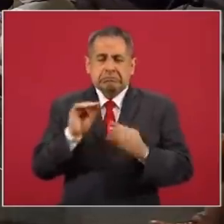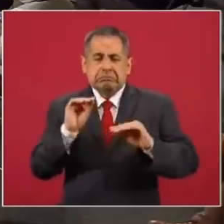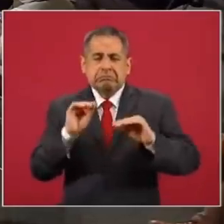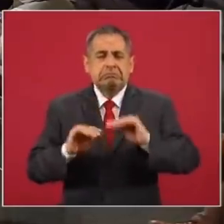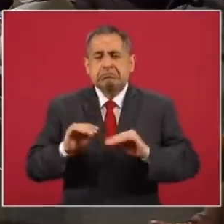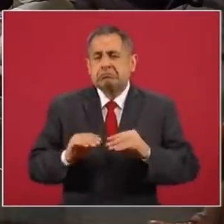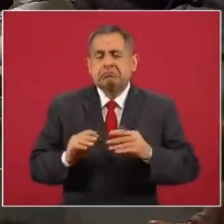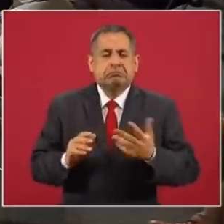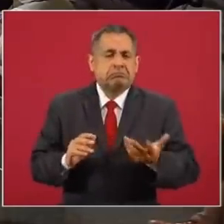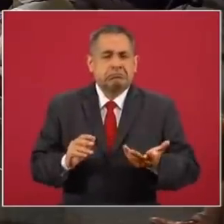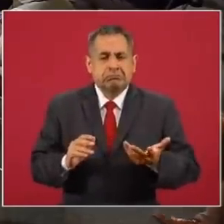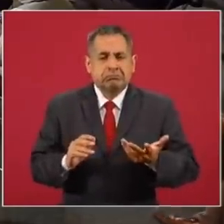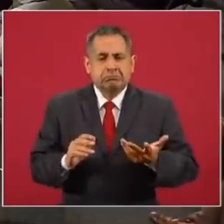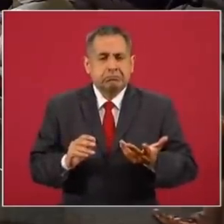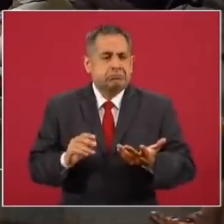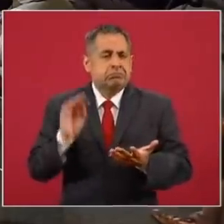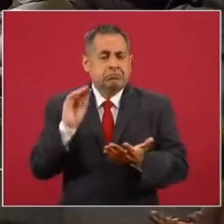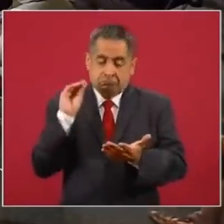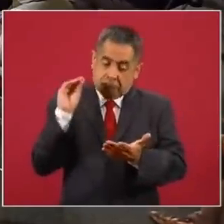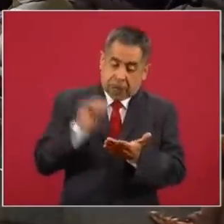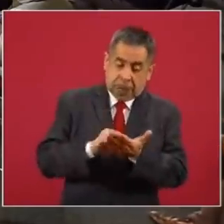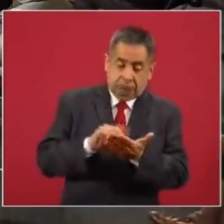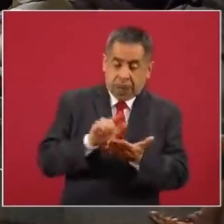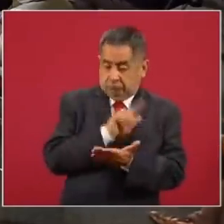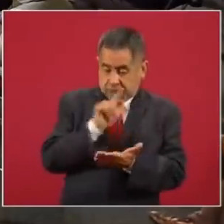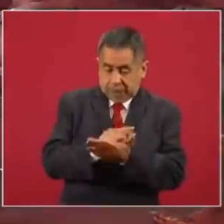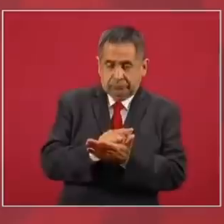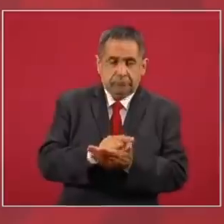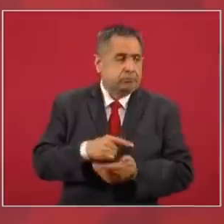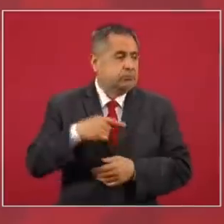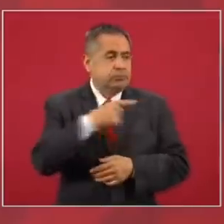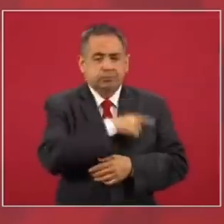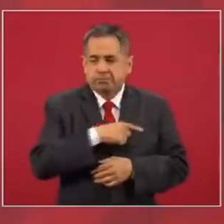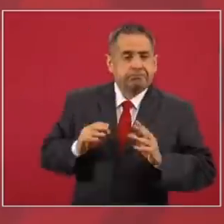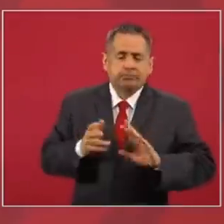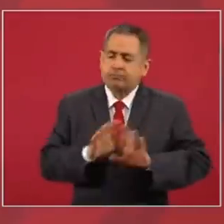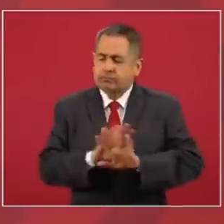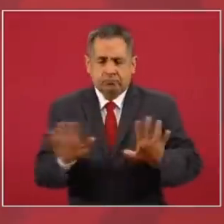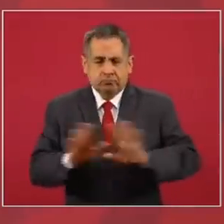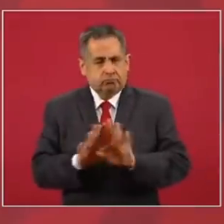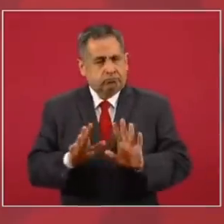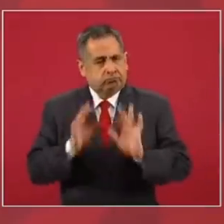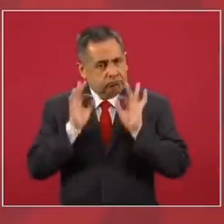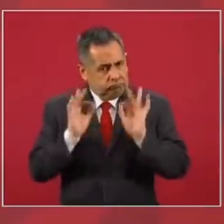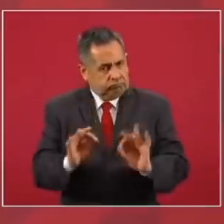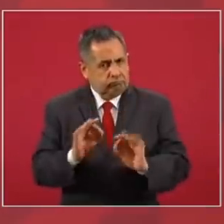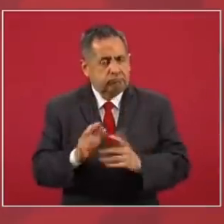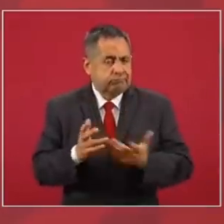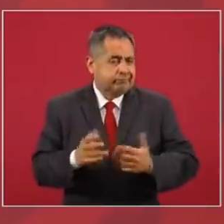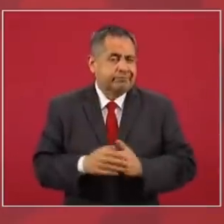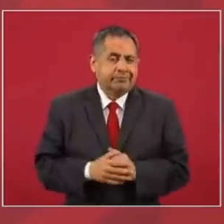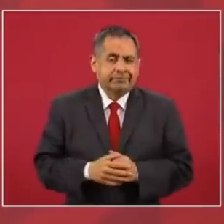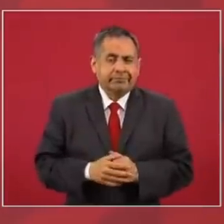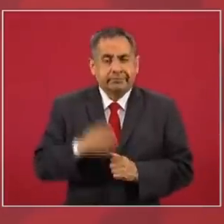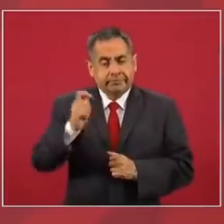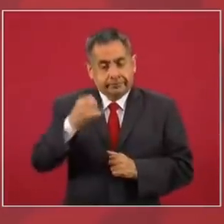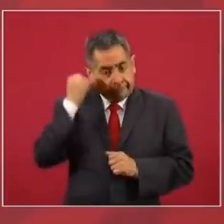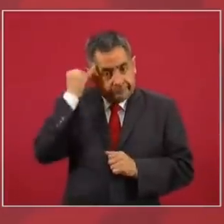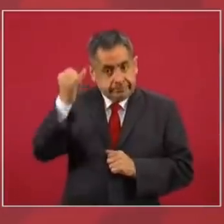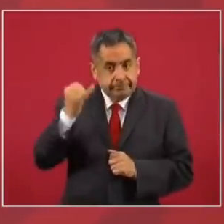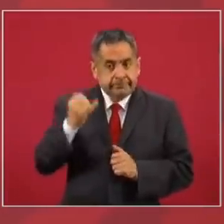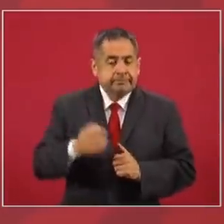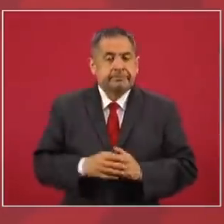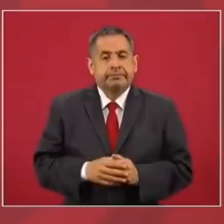que puedan burlar de nuevo. O sea, se supone